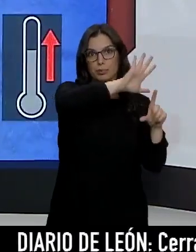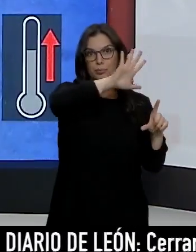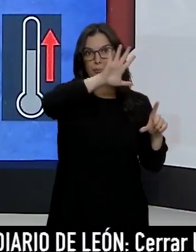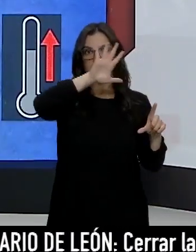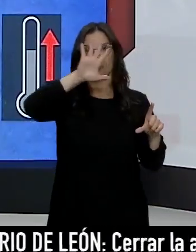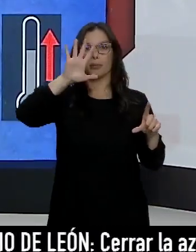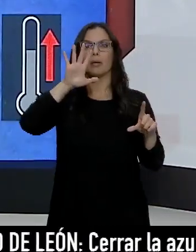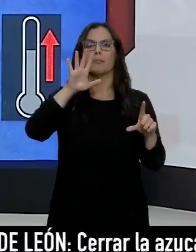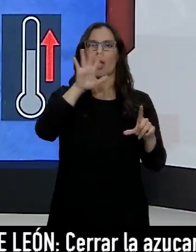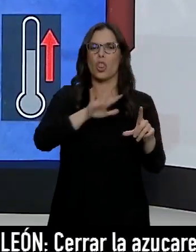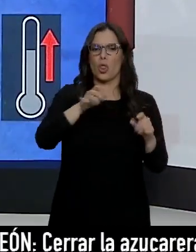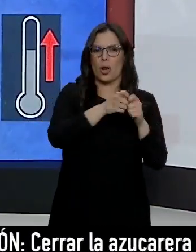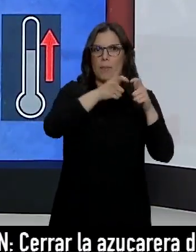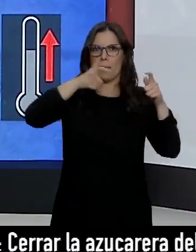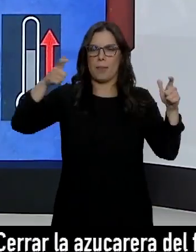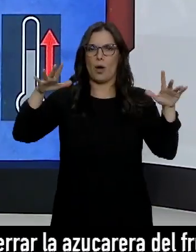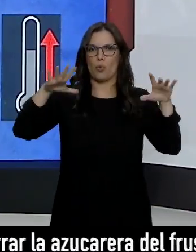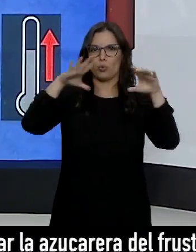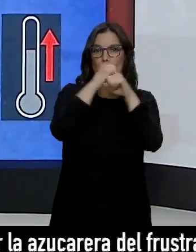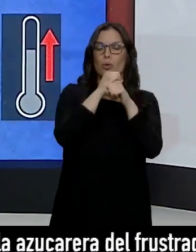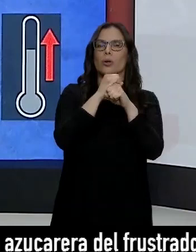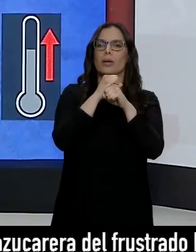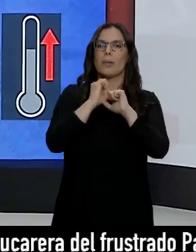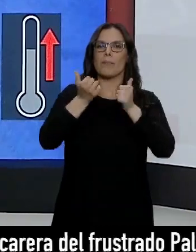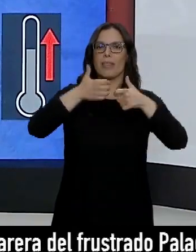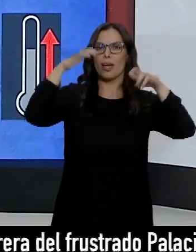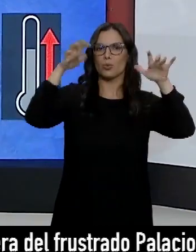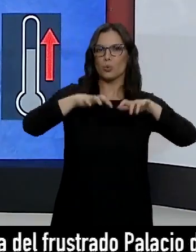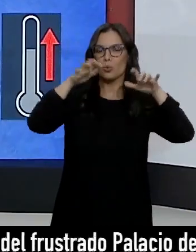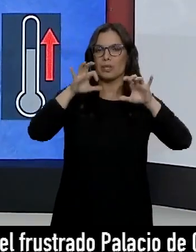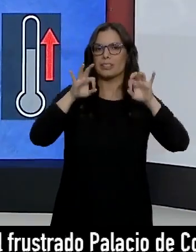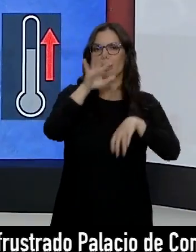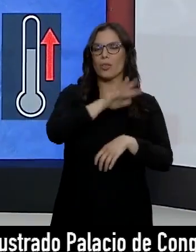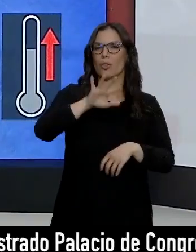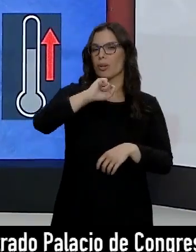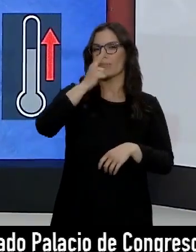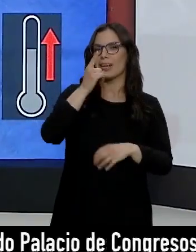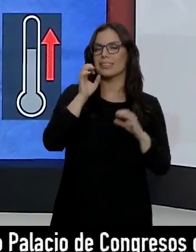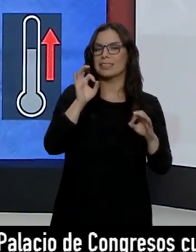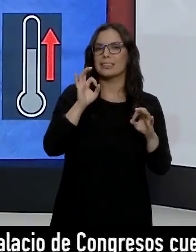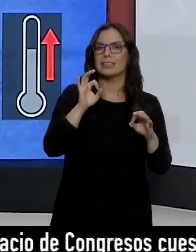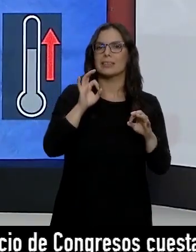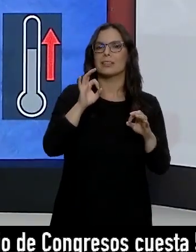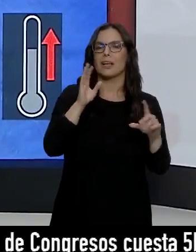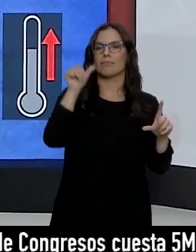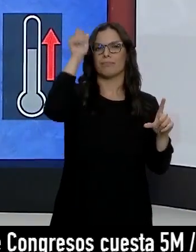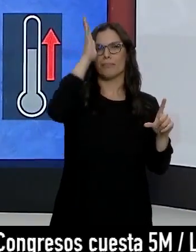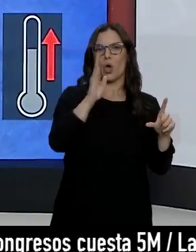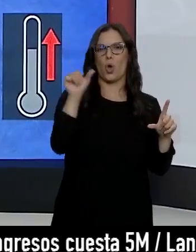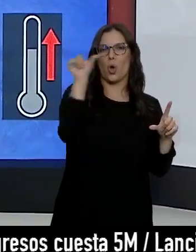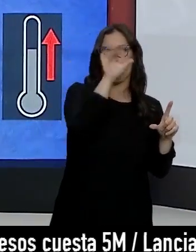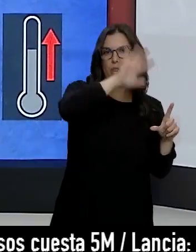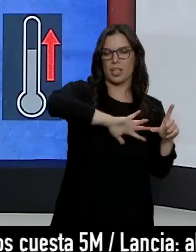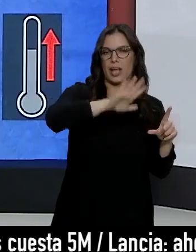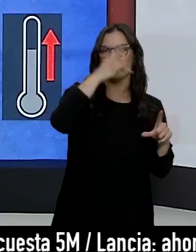cubren los cielos de más zonas de Castilla y León y van a dejar las primeras lluvias en puntos sobre todo de la mitad occidental de